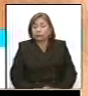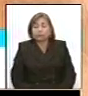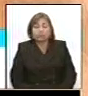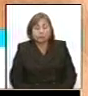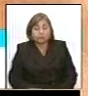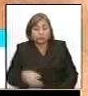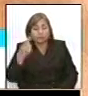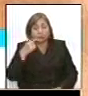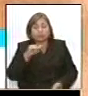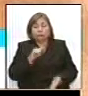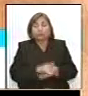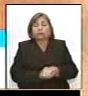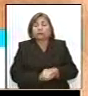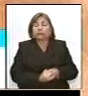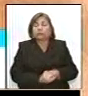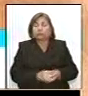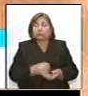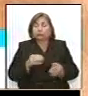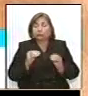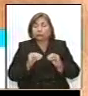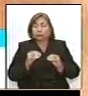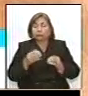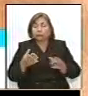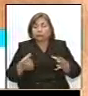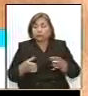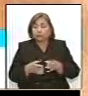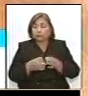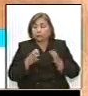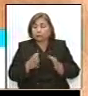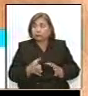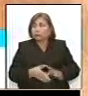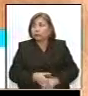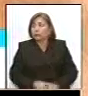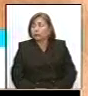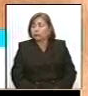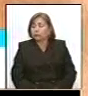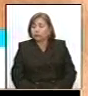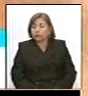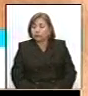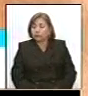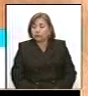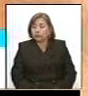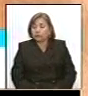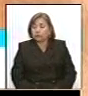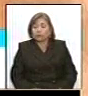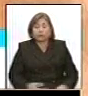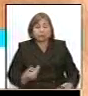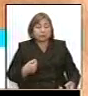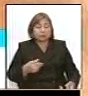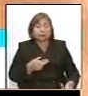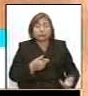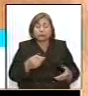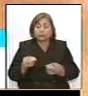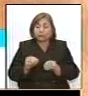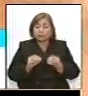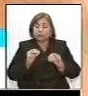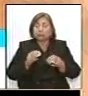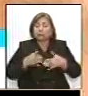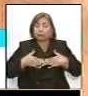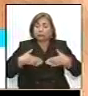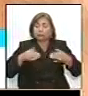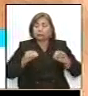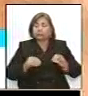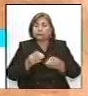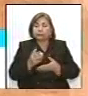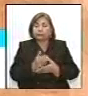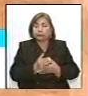que en la administración del Congreso y en los, porque además estos informes que ustedes saben, señores congresistas, son publicados, se pudiera